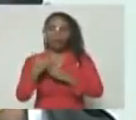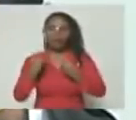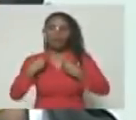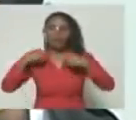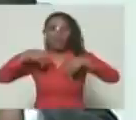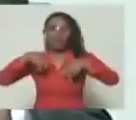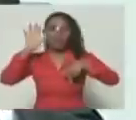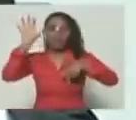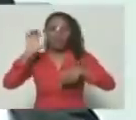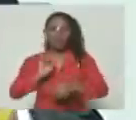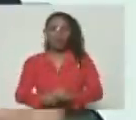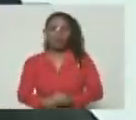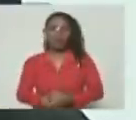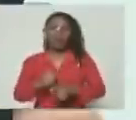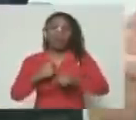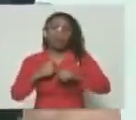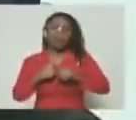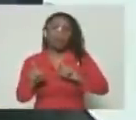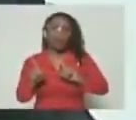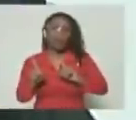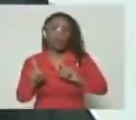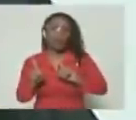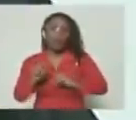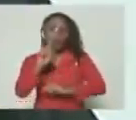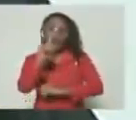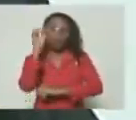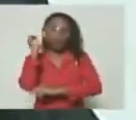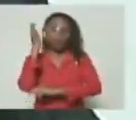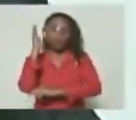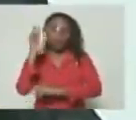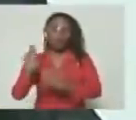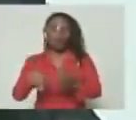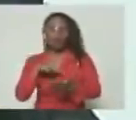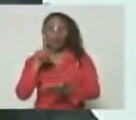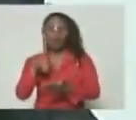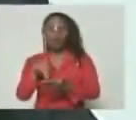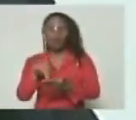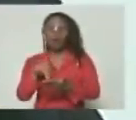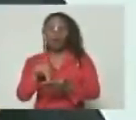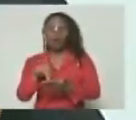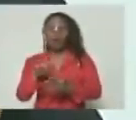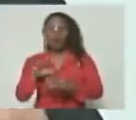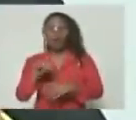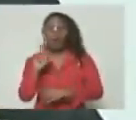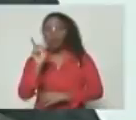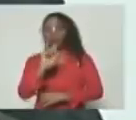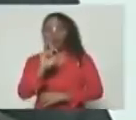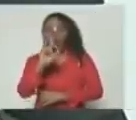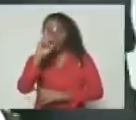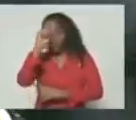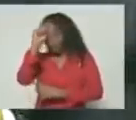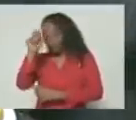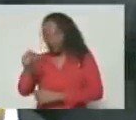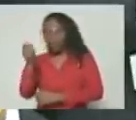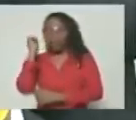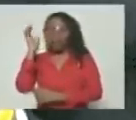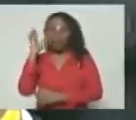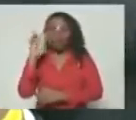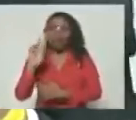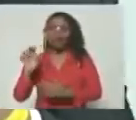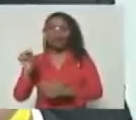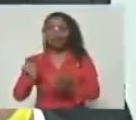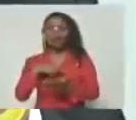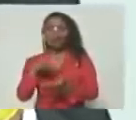país. Pero aquí hay un presidente, aquí hay una Asamblea Nacional. Y cuando no reconocen esa Asamblea Nacional, no nos están